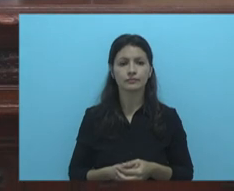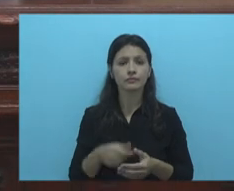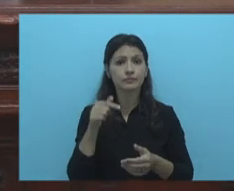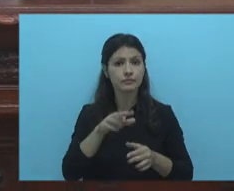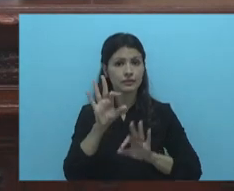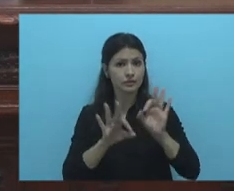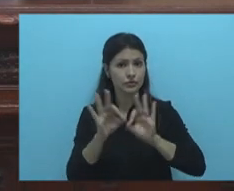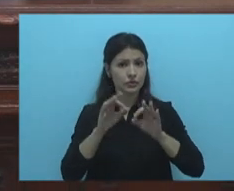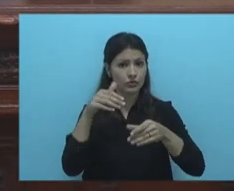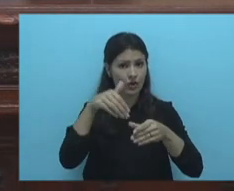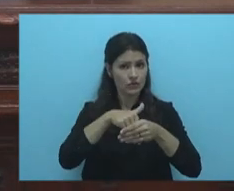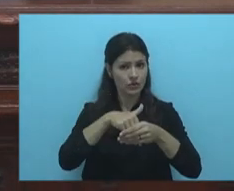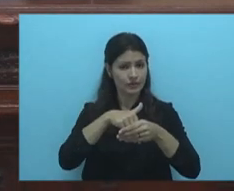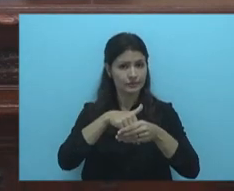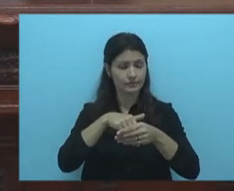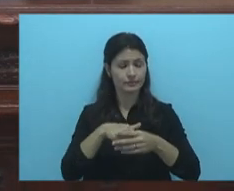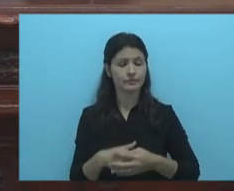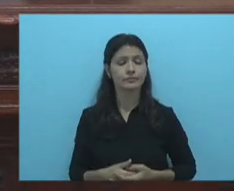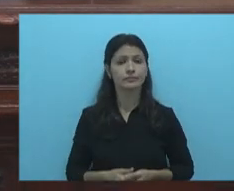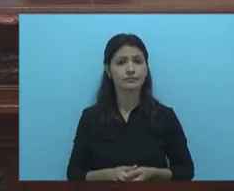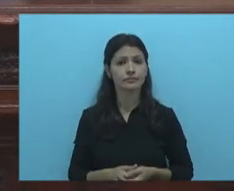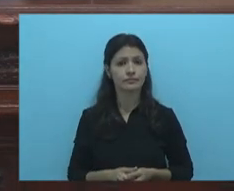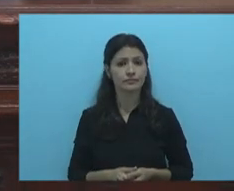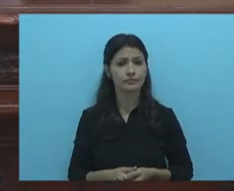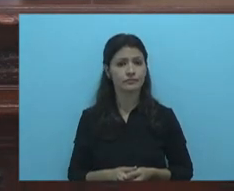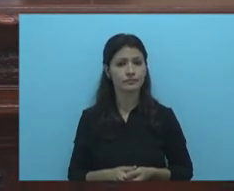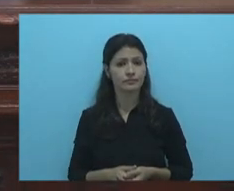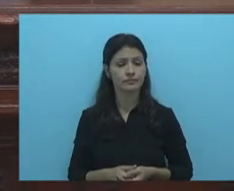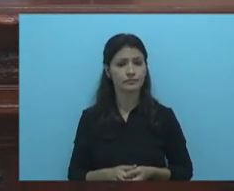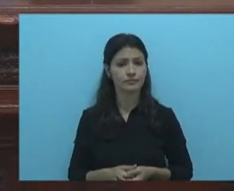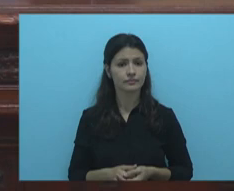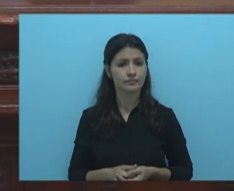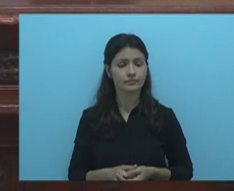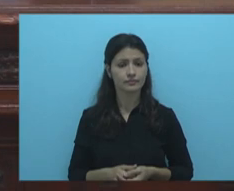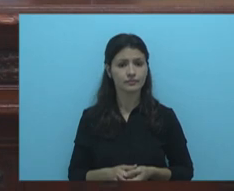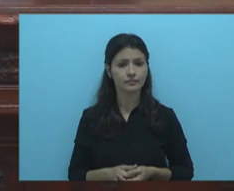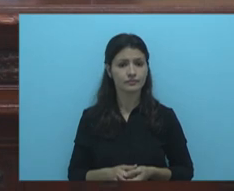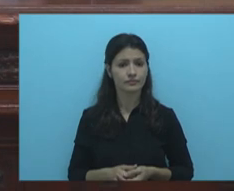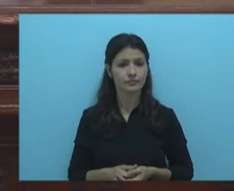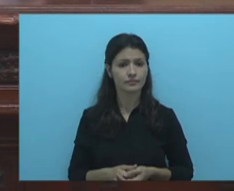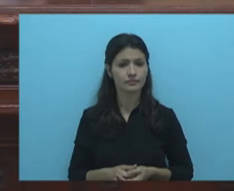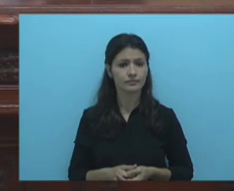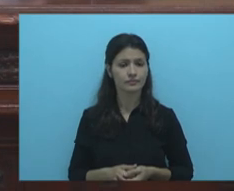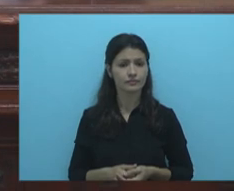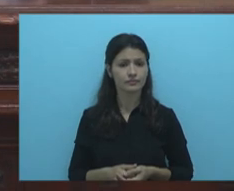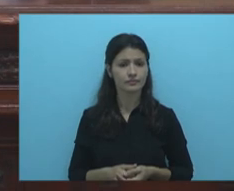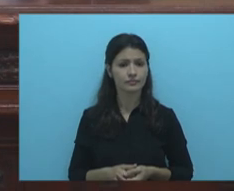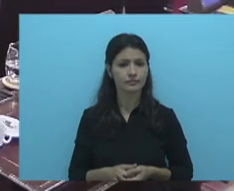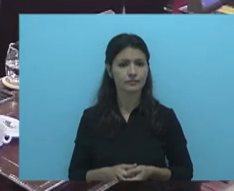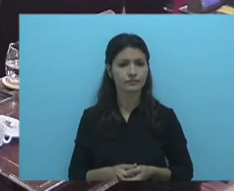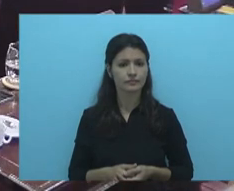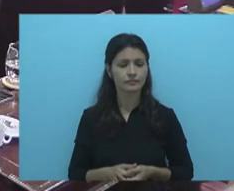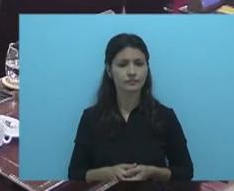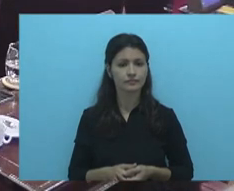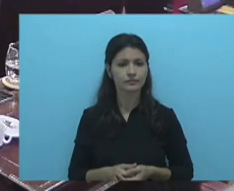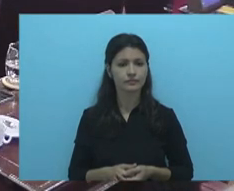A consideración, el tratamiento sobre tablas del proyecto de resolución. A votación, resulta aprobado.